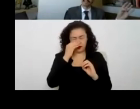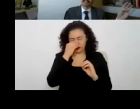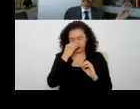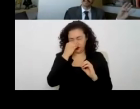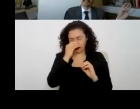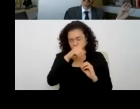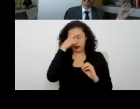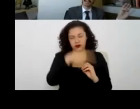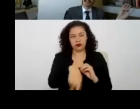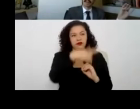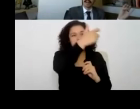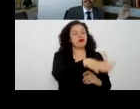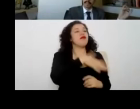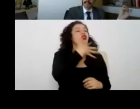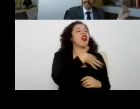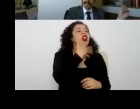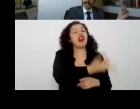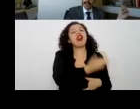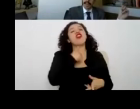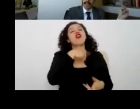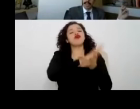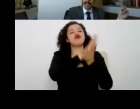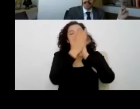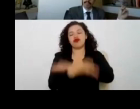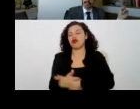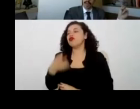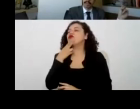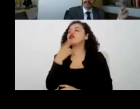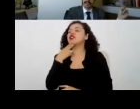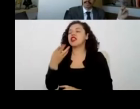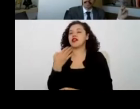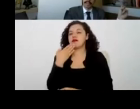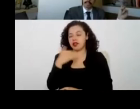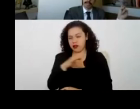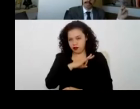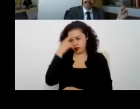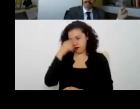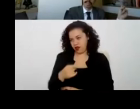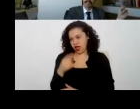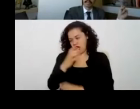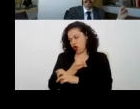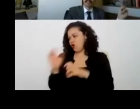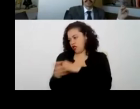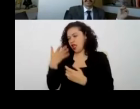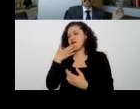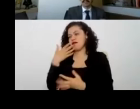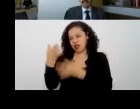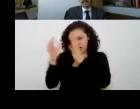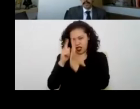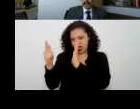procedencia ilícita realmente vienen de fuentes legítimas.